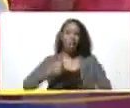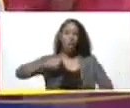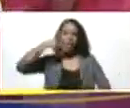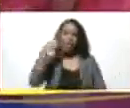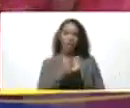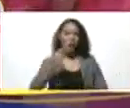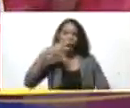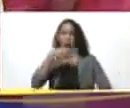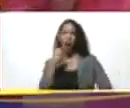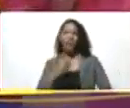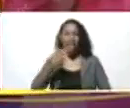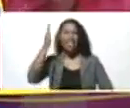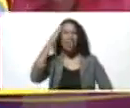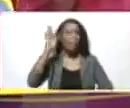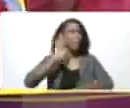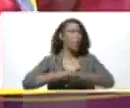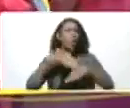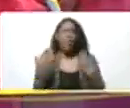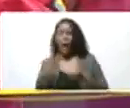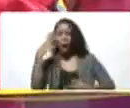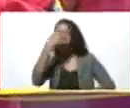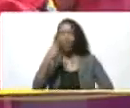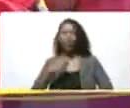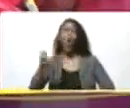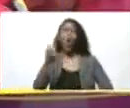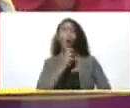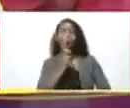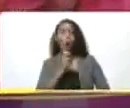juventud, ¿saben por qué, Juventud de Oro?